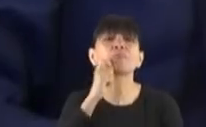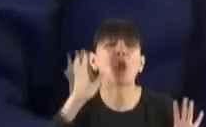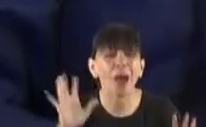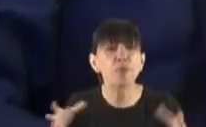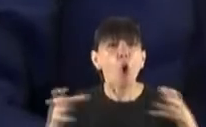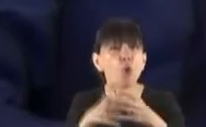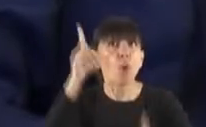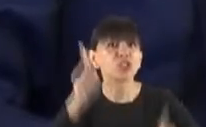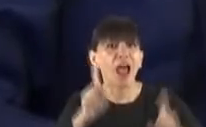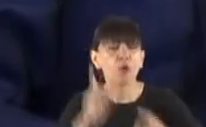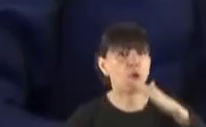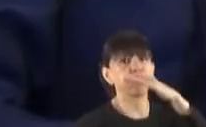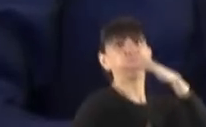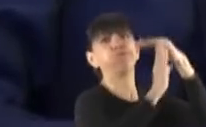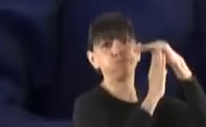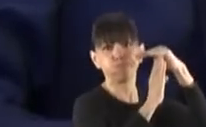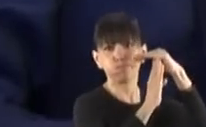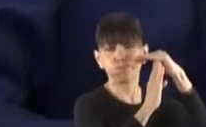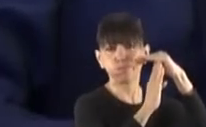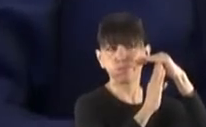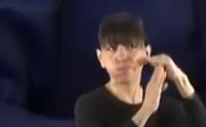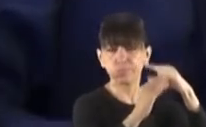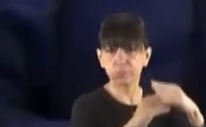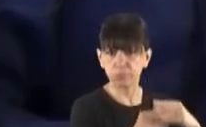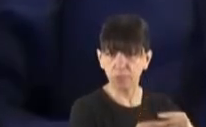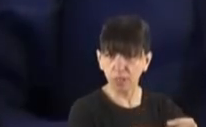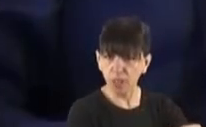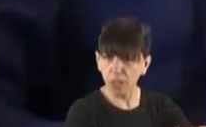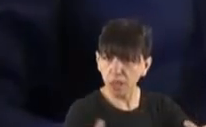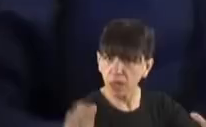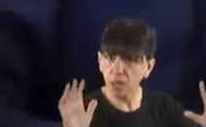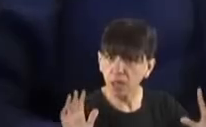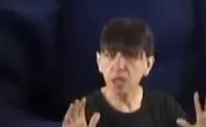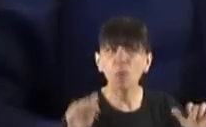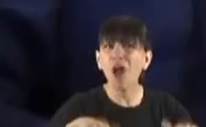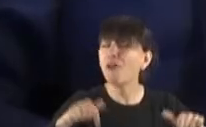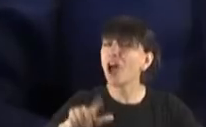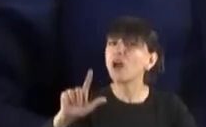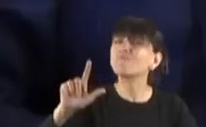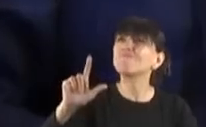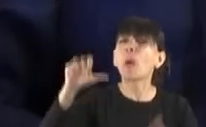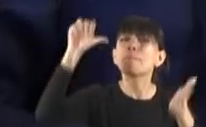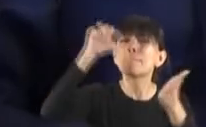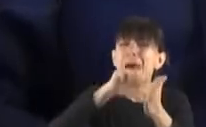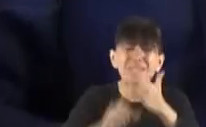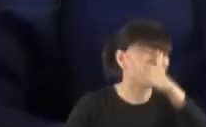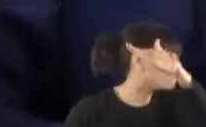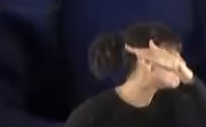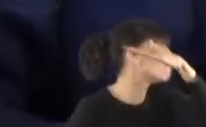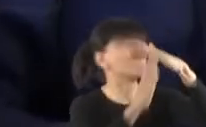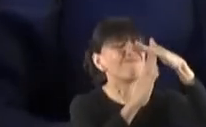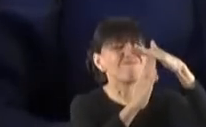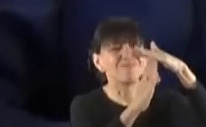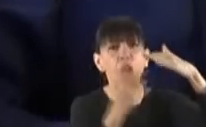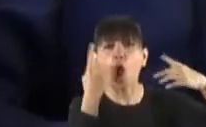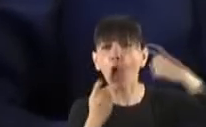desaparecido. No hay un país hegemónico que controla al sistema